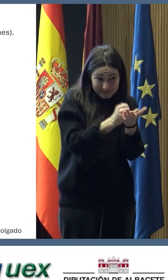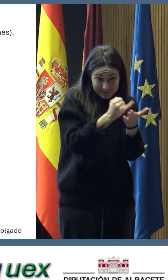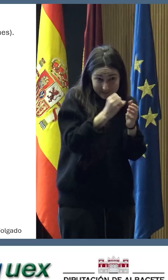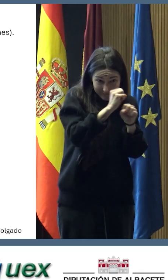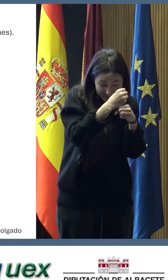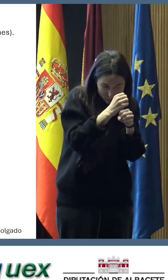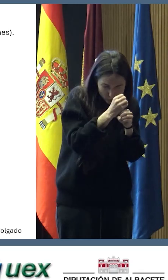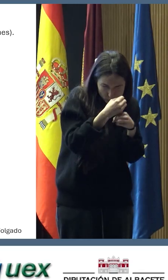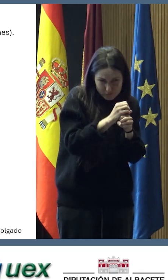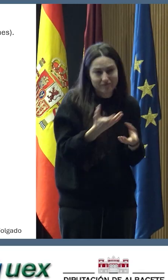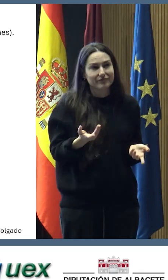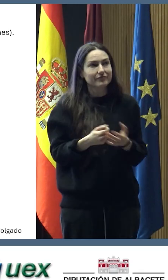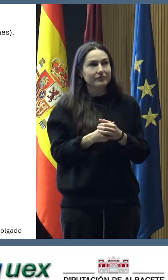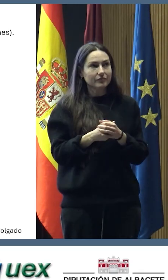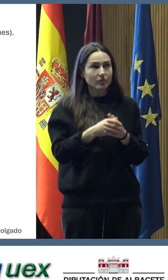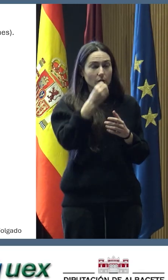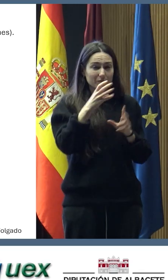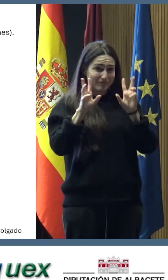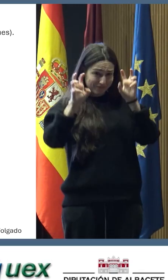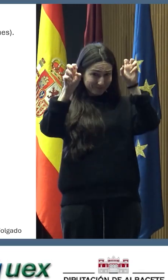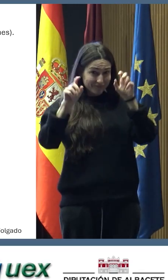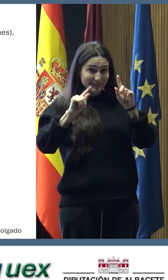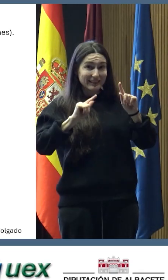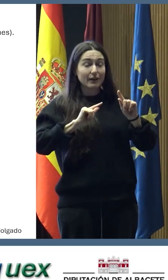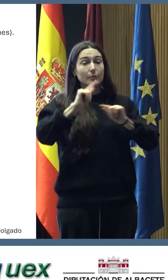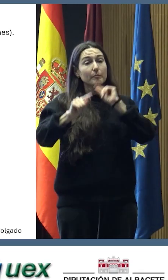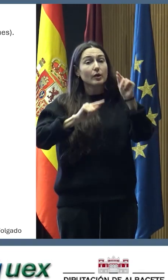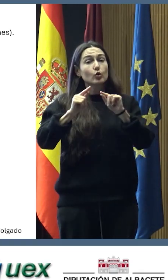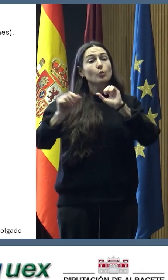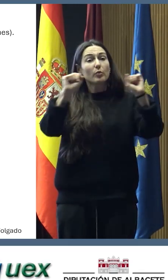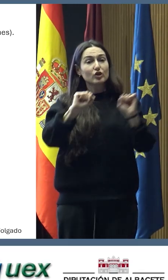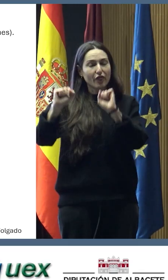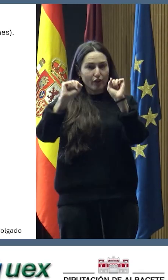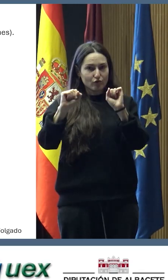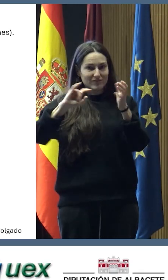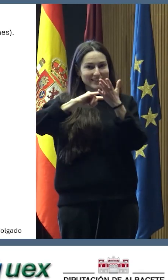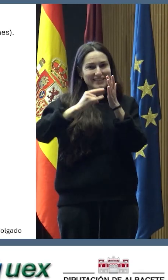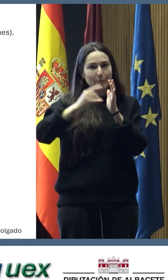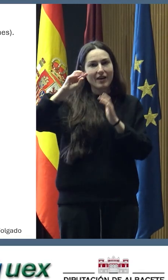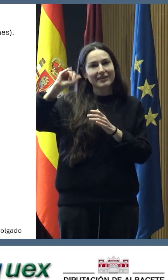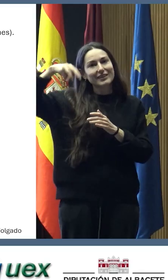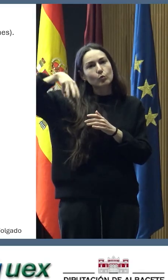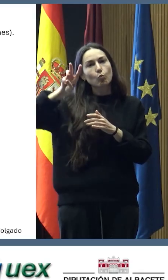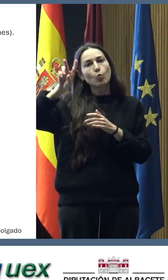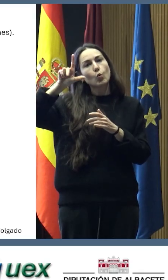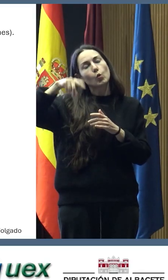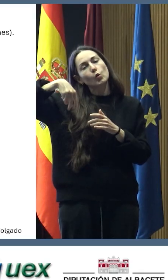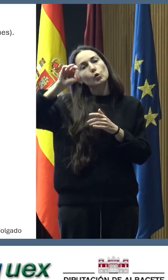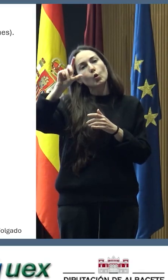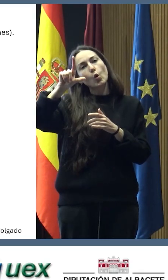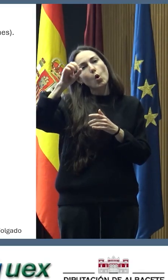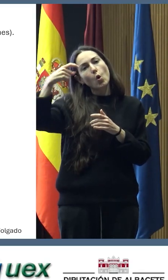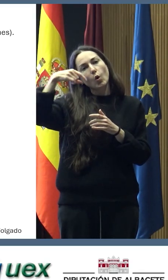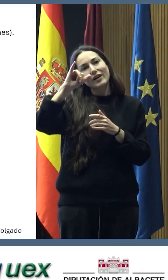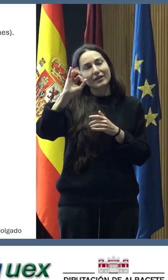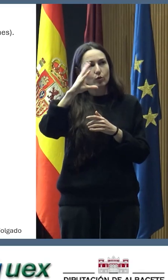Bueno, respecto al sistema inmune, esto relacionado ya con el metabolismo y la